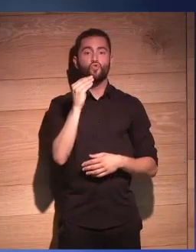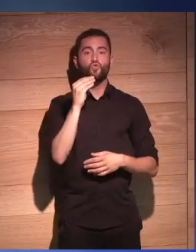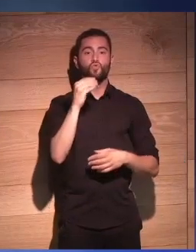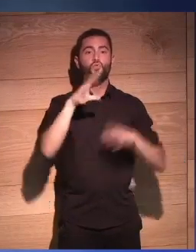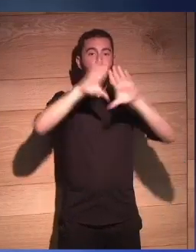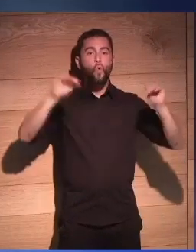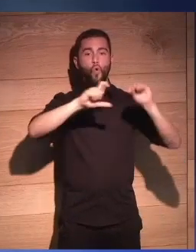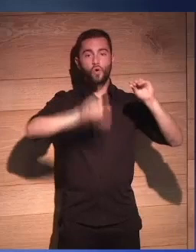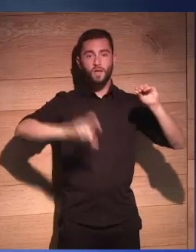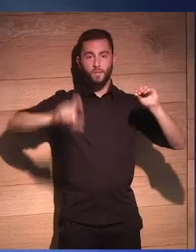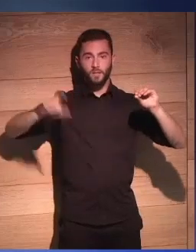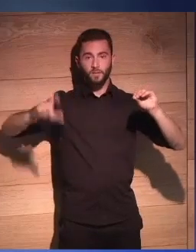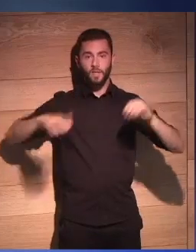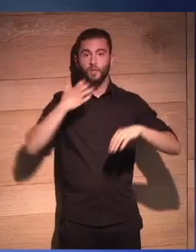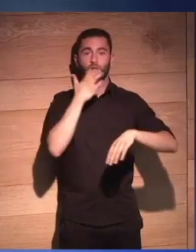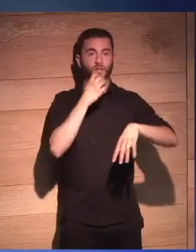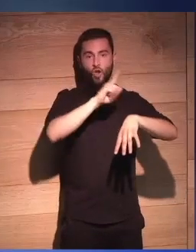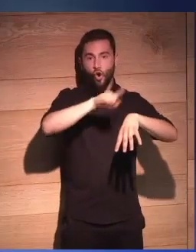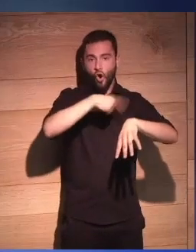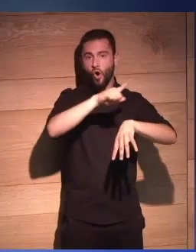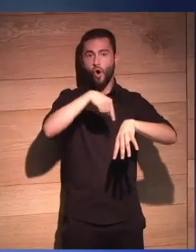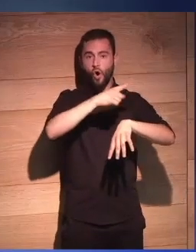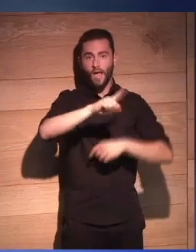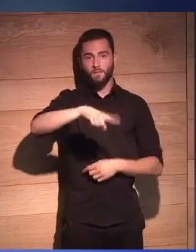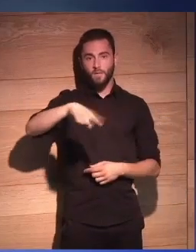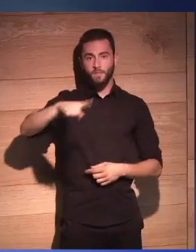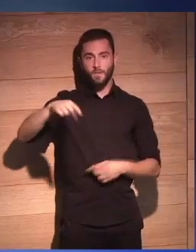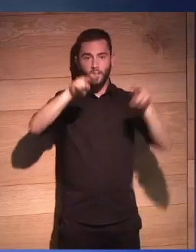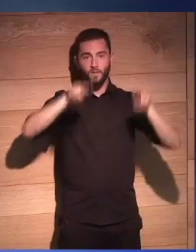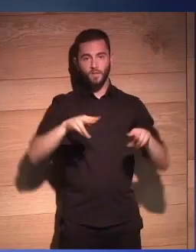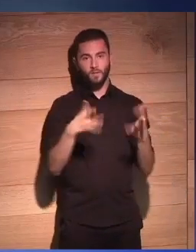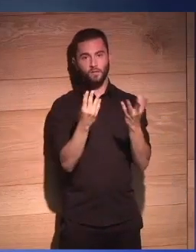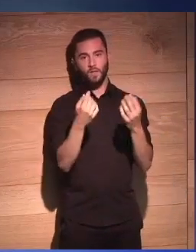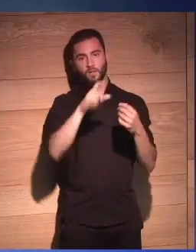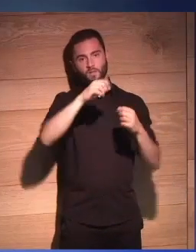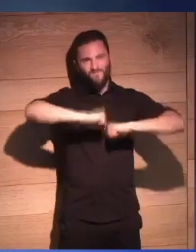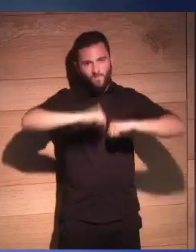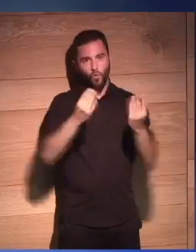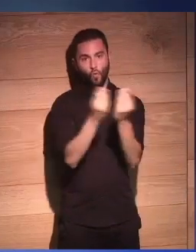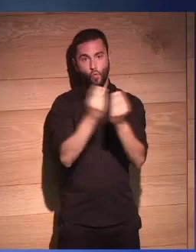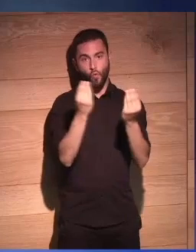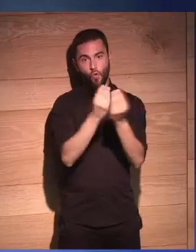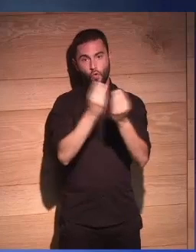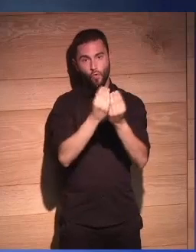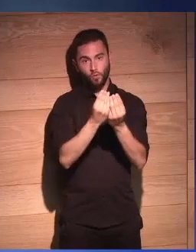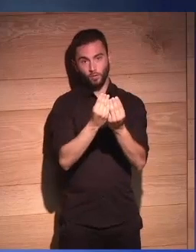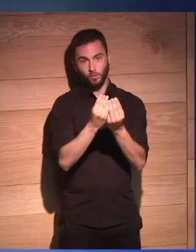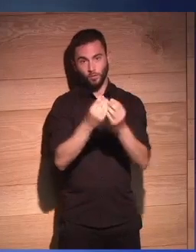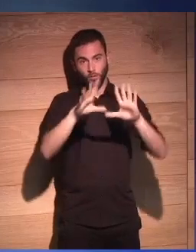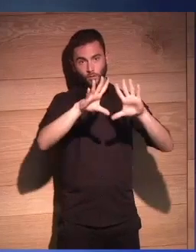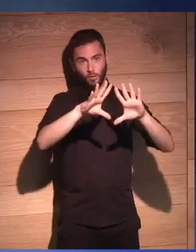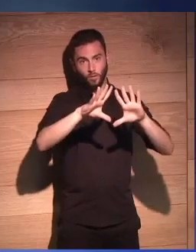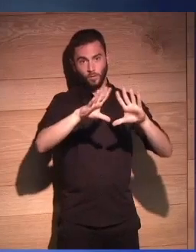a cambio de pasar unas horas al mes con los residentes. Y esto ha generado un